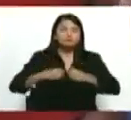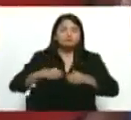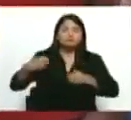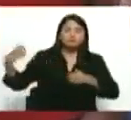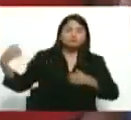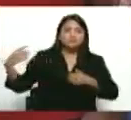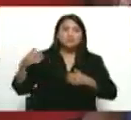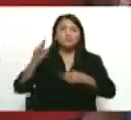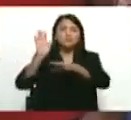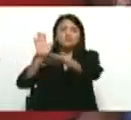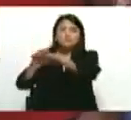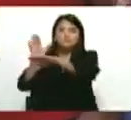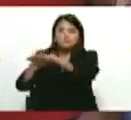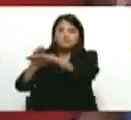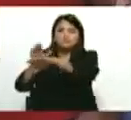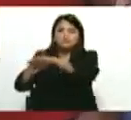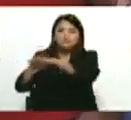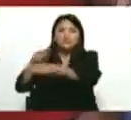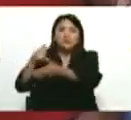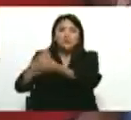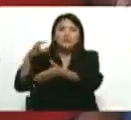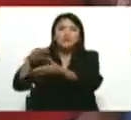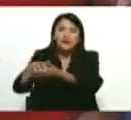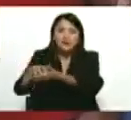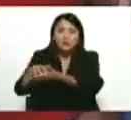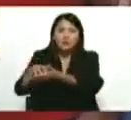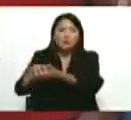Chávez, llaman a golpes de Estado, llaman a invasiones,